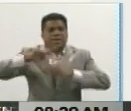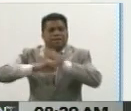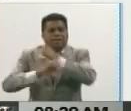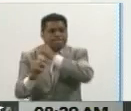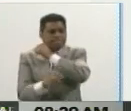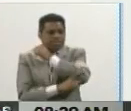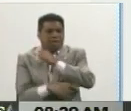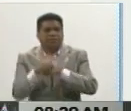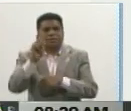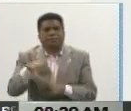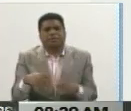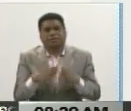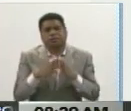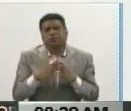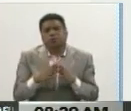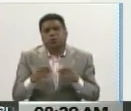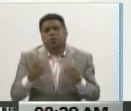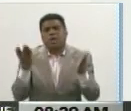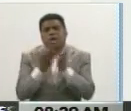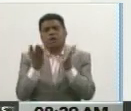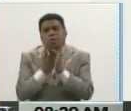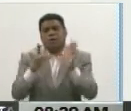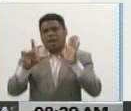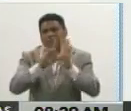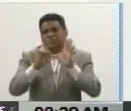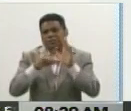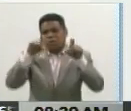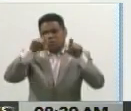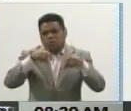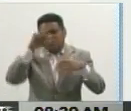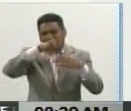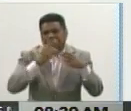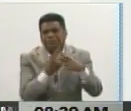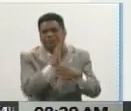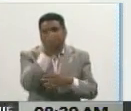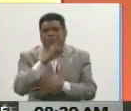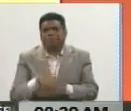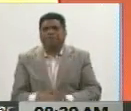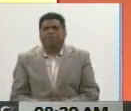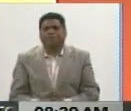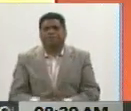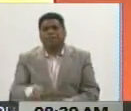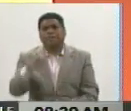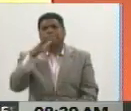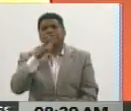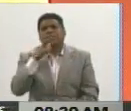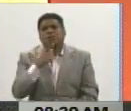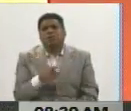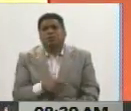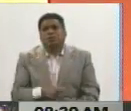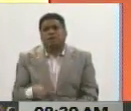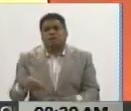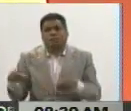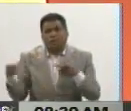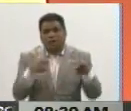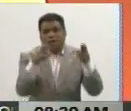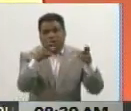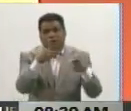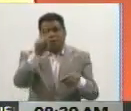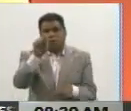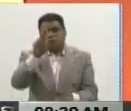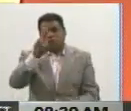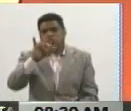Frutales, escuelas y liceos siembran la patria. La interrogante de la compañera para finalizar. Sí, en la cuenca del río Tuy se está